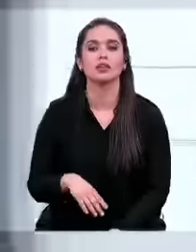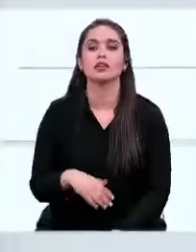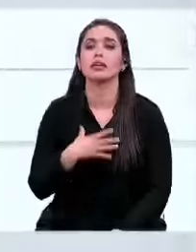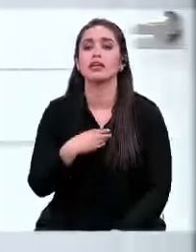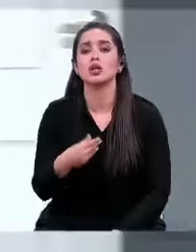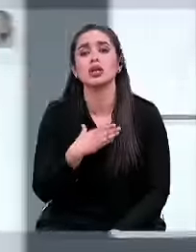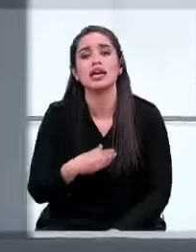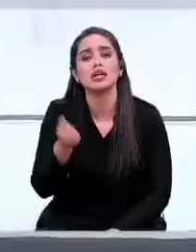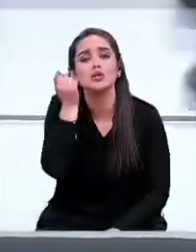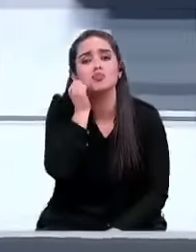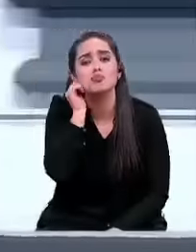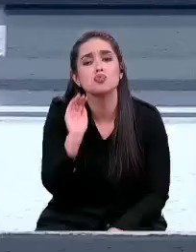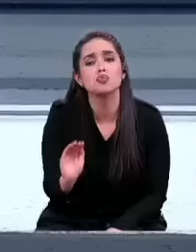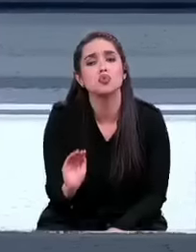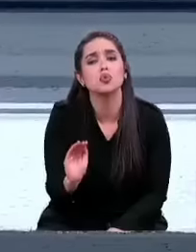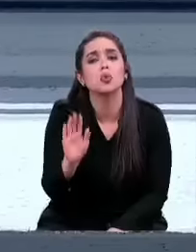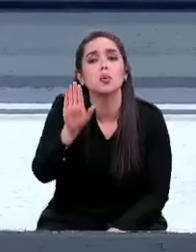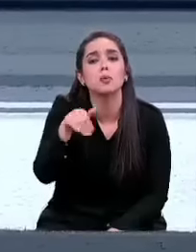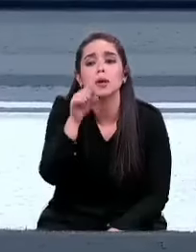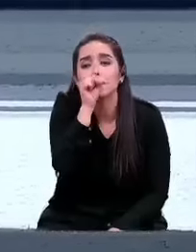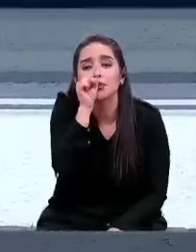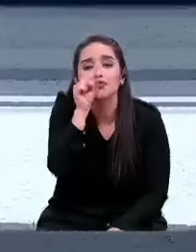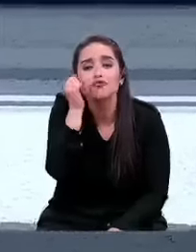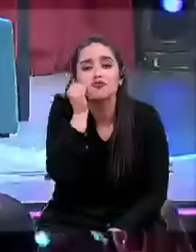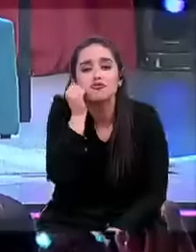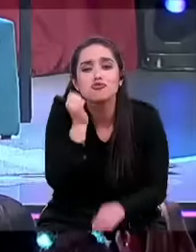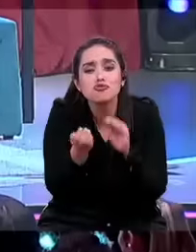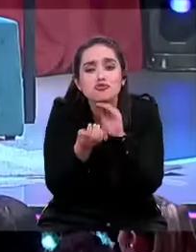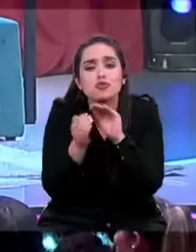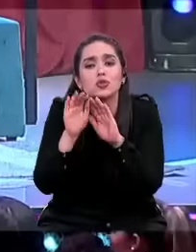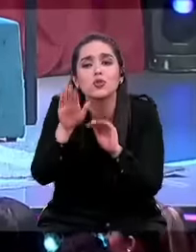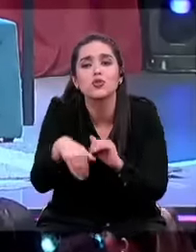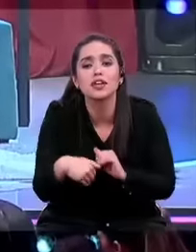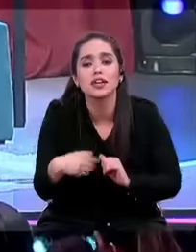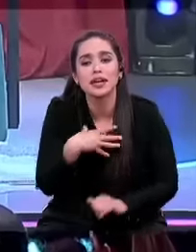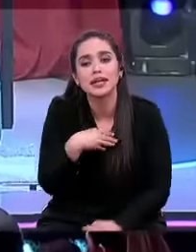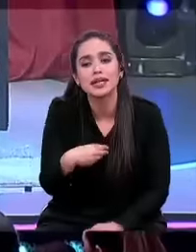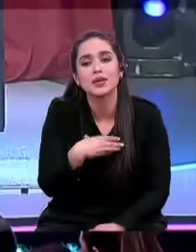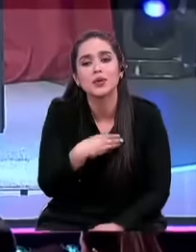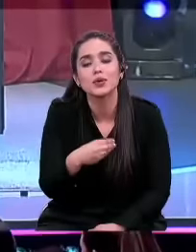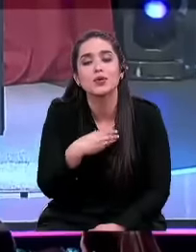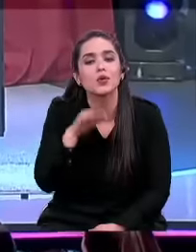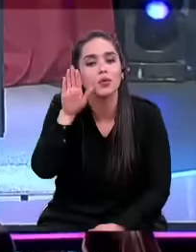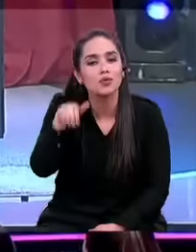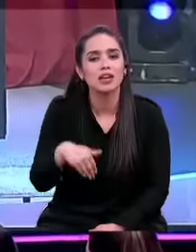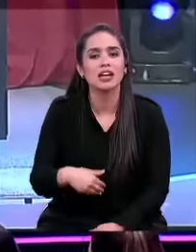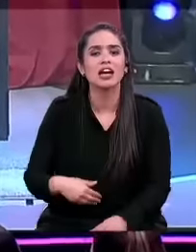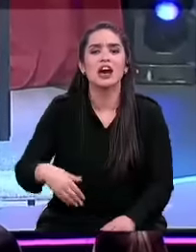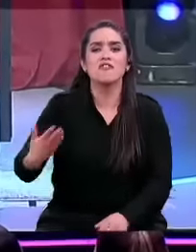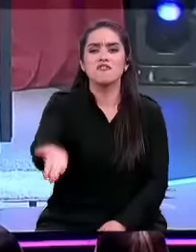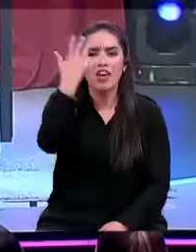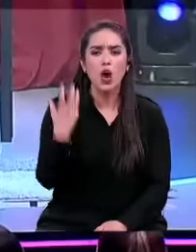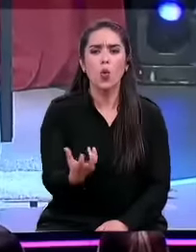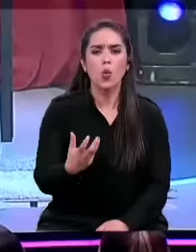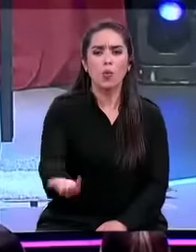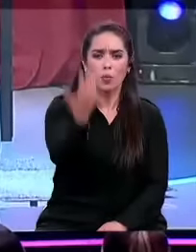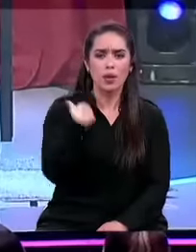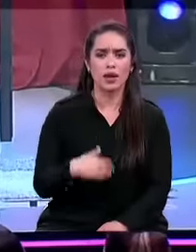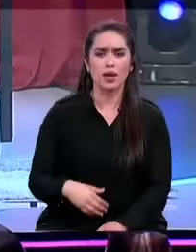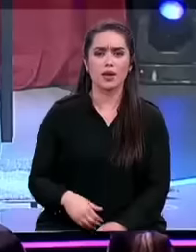amor! ¡Chiquitito mío! ¡Mi chanchito! ¡Hijo! ¡Hijo! ¡Sale, mierda!